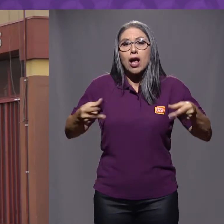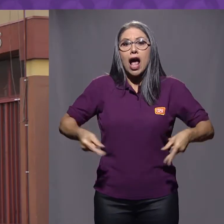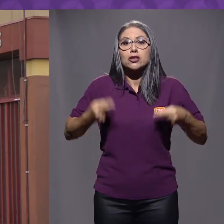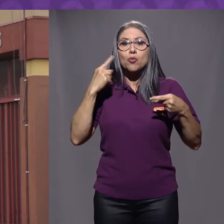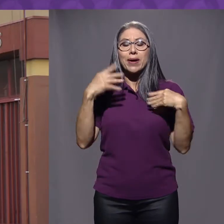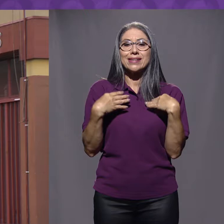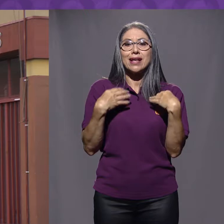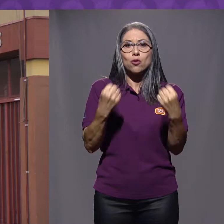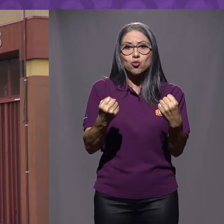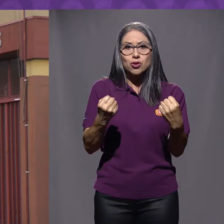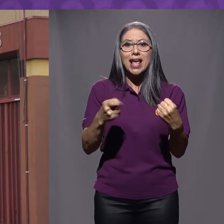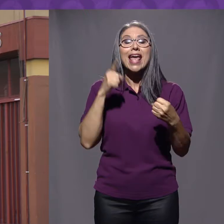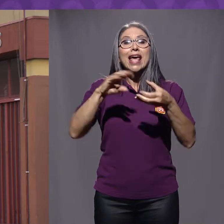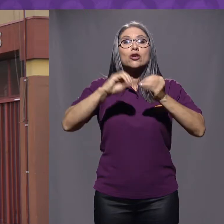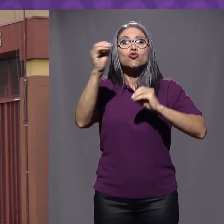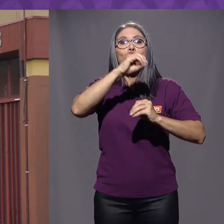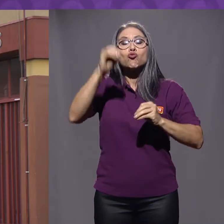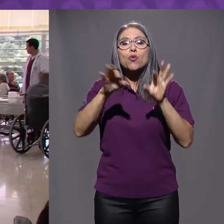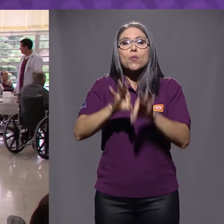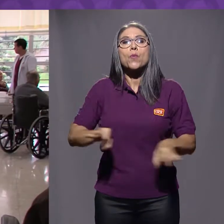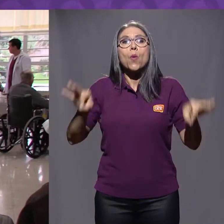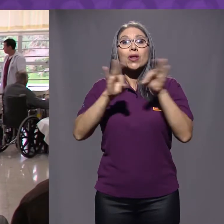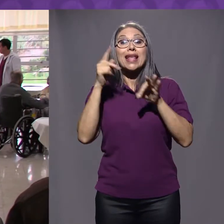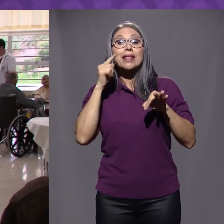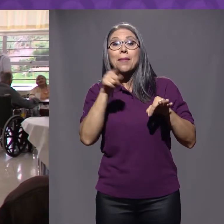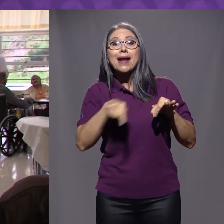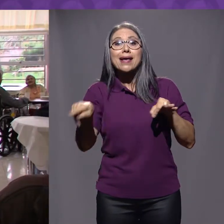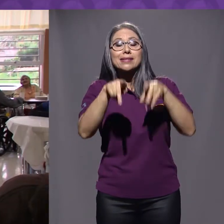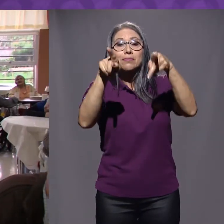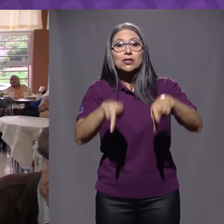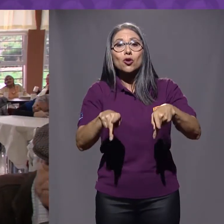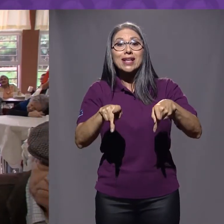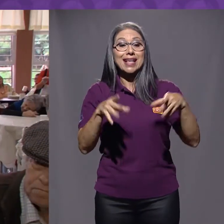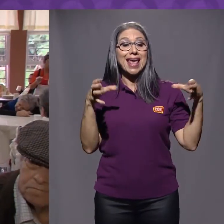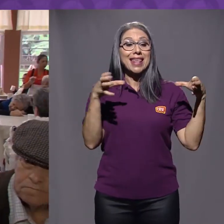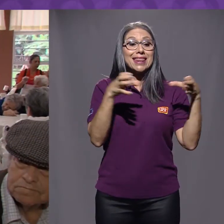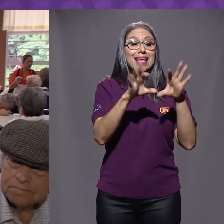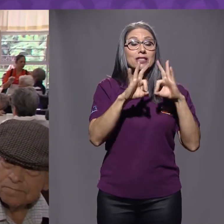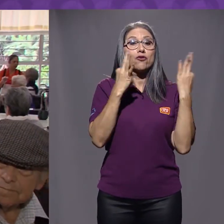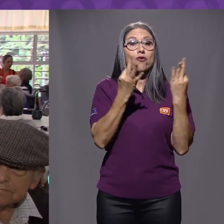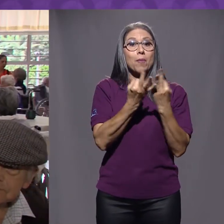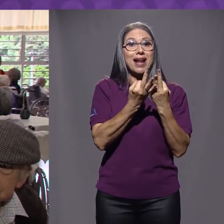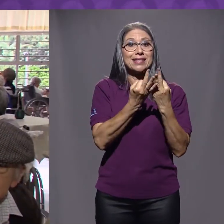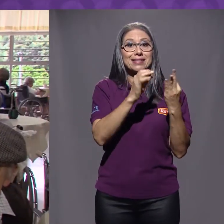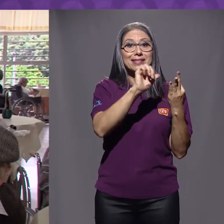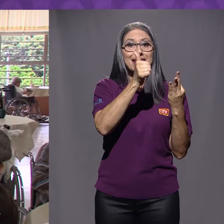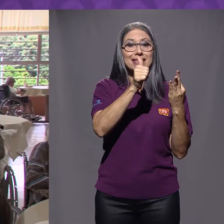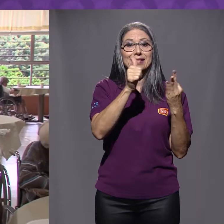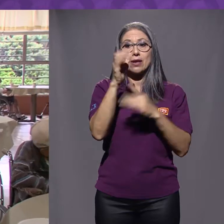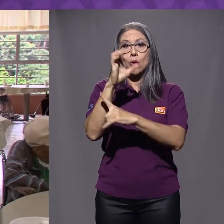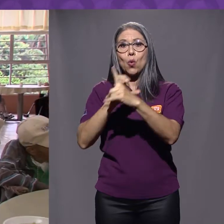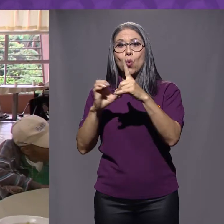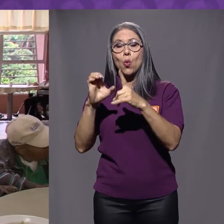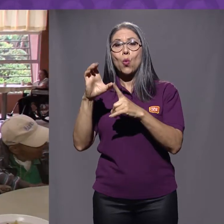rubro importante para este grupo etario y que 4 de cada 10 de estos hogares están